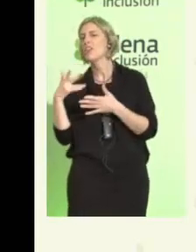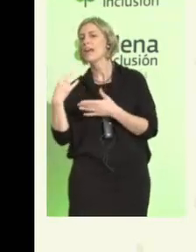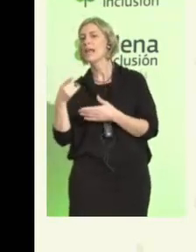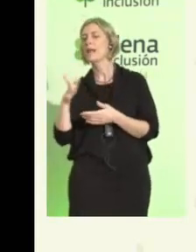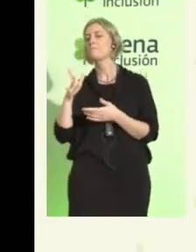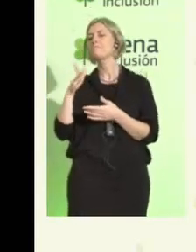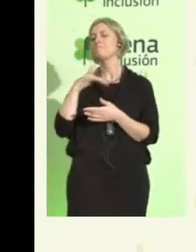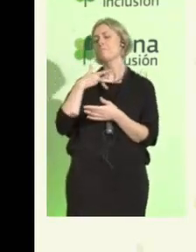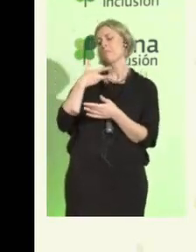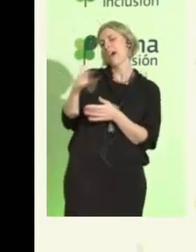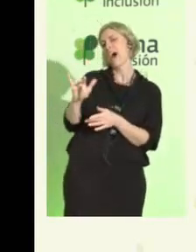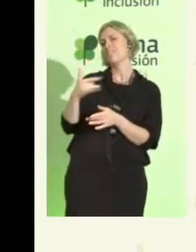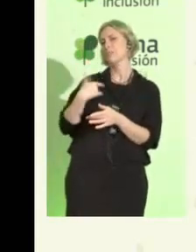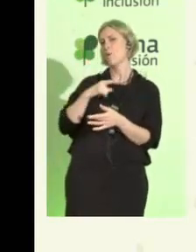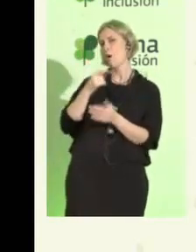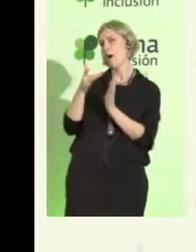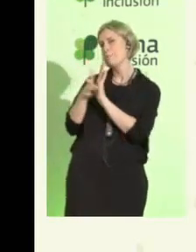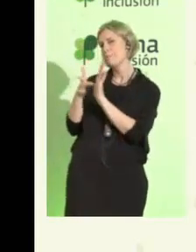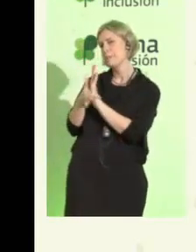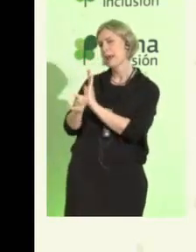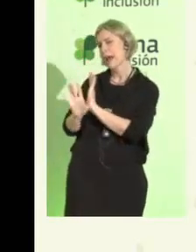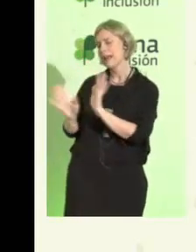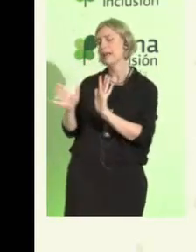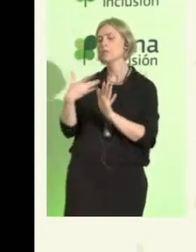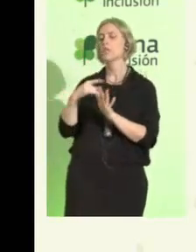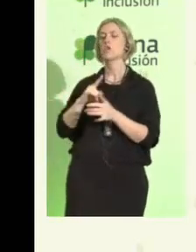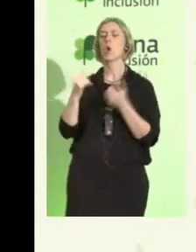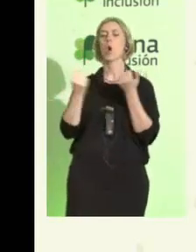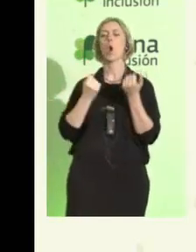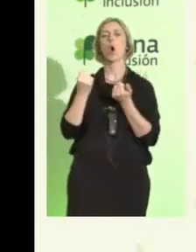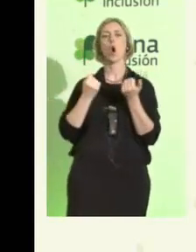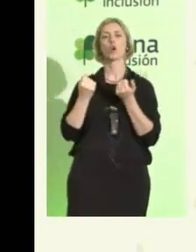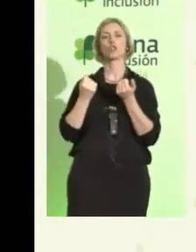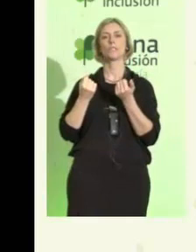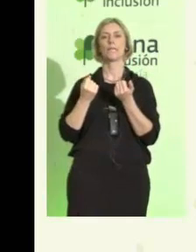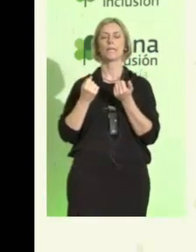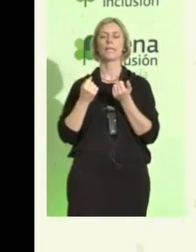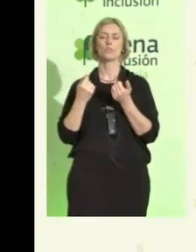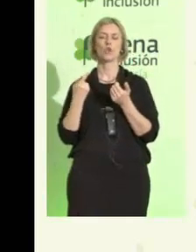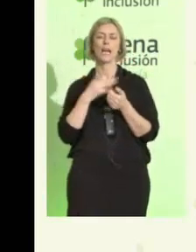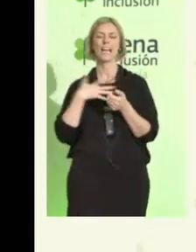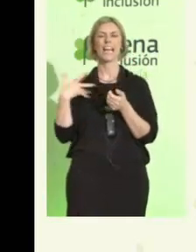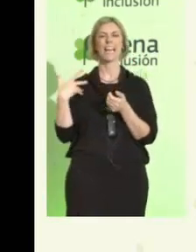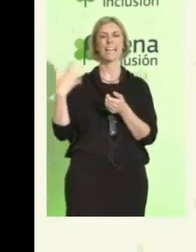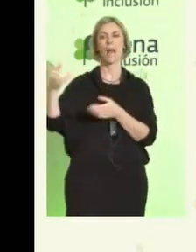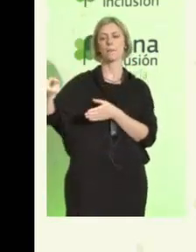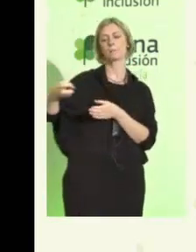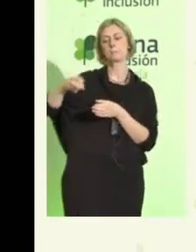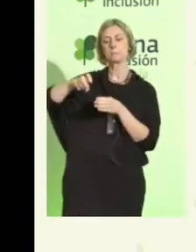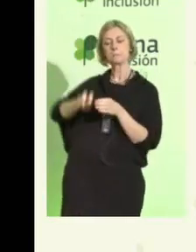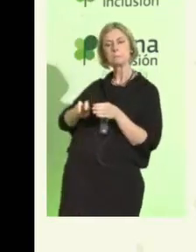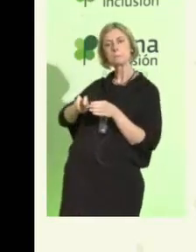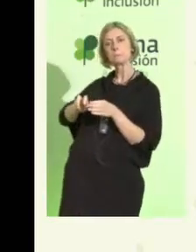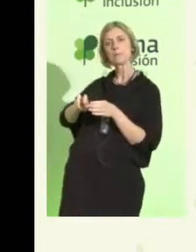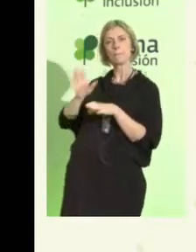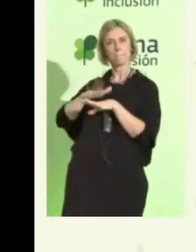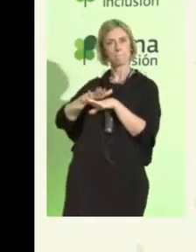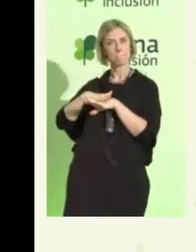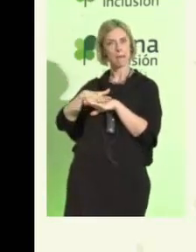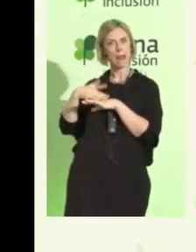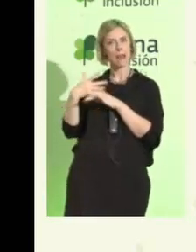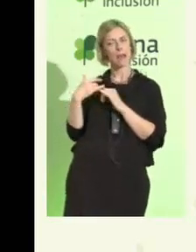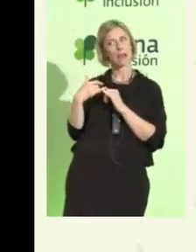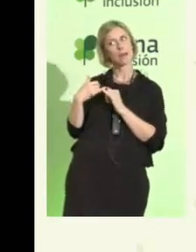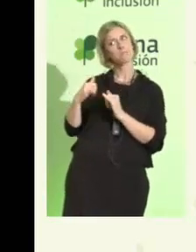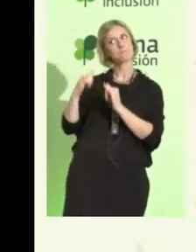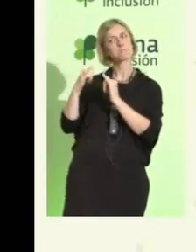coche, siempre dices, bueno, esta mujer no ha salido de estos terrenos, de esta parcela en 40 años. Y le pregunta, ¿cómo quieres